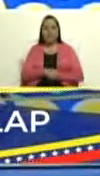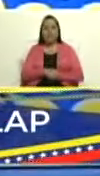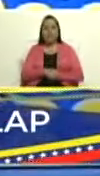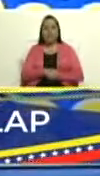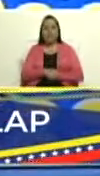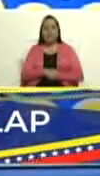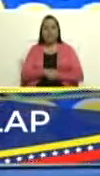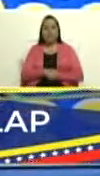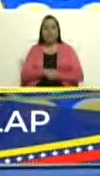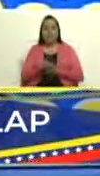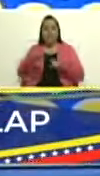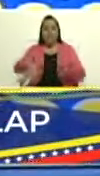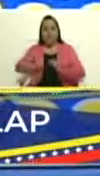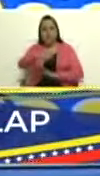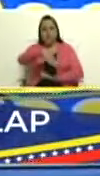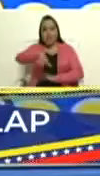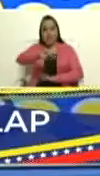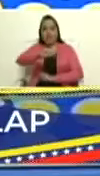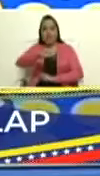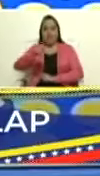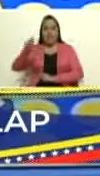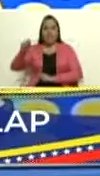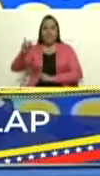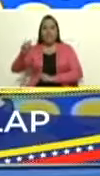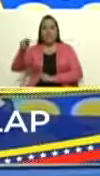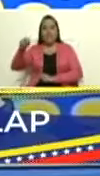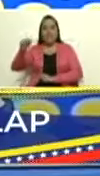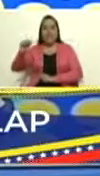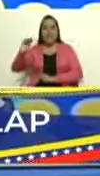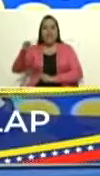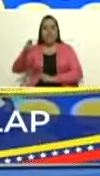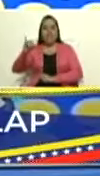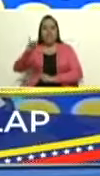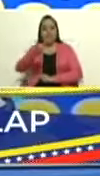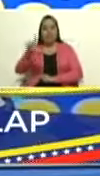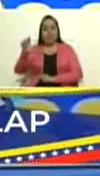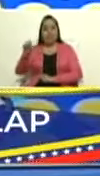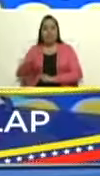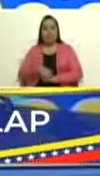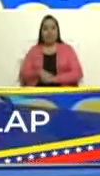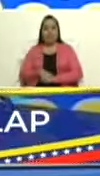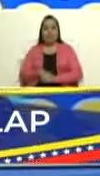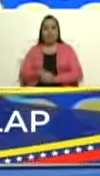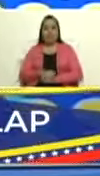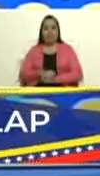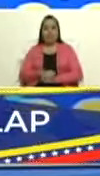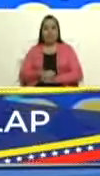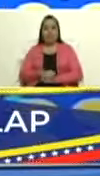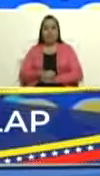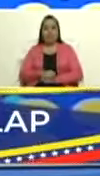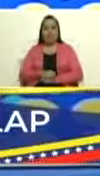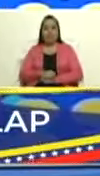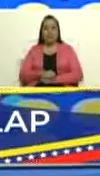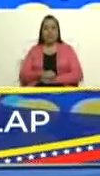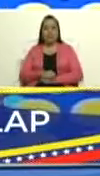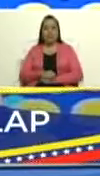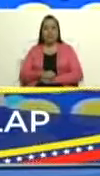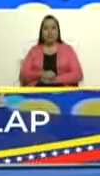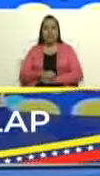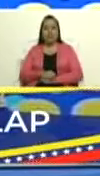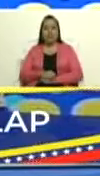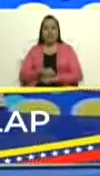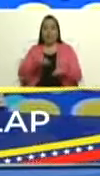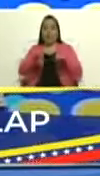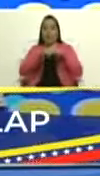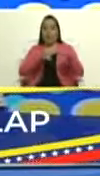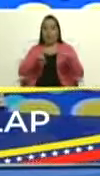Llanera, de Tinaquillo. Llanera, llanerita. De Cojedes, ya de Tinaquillo.